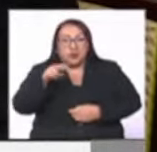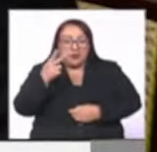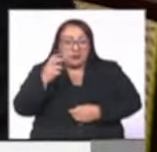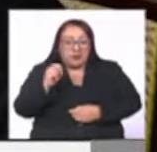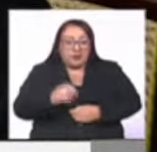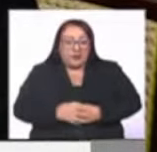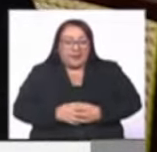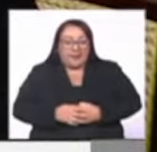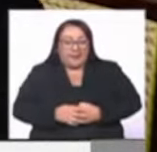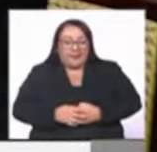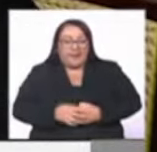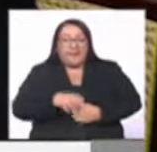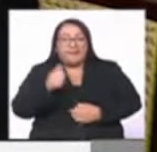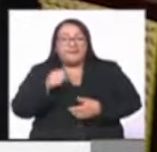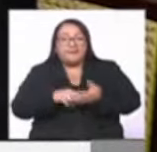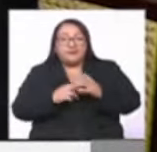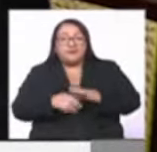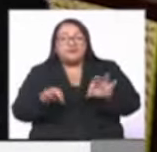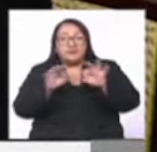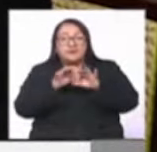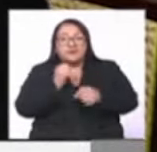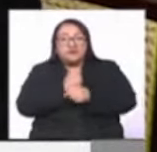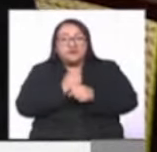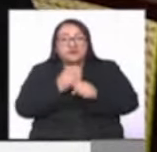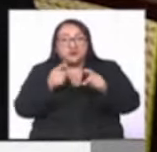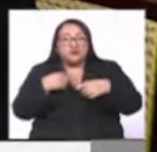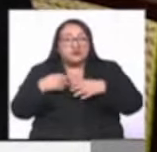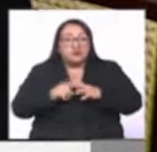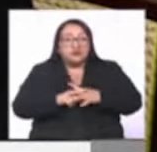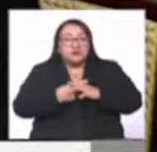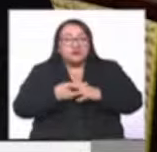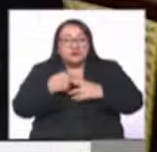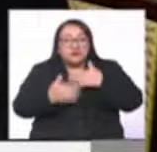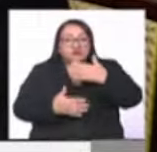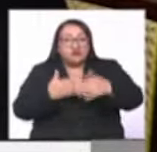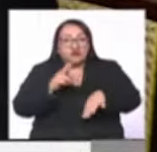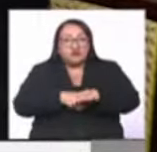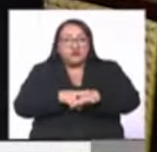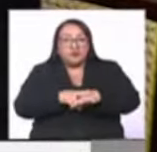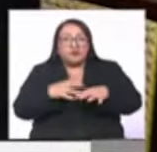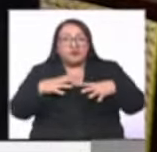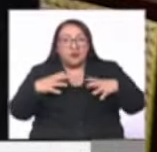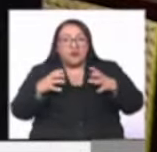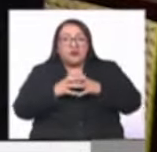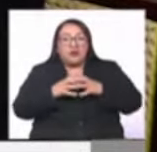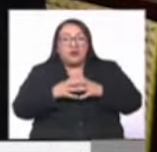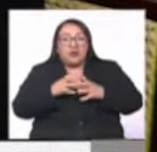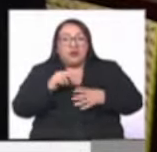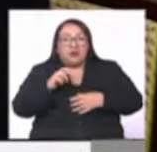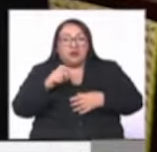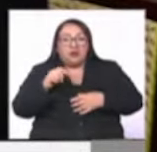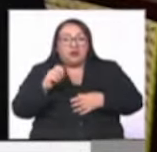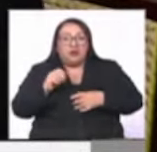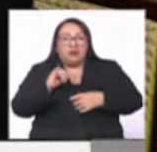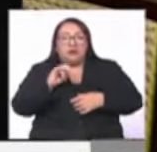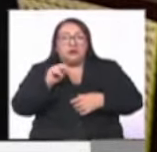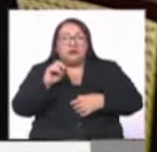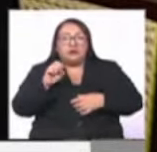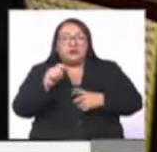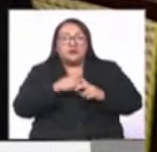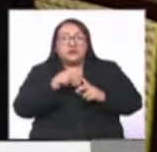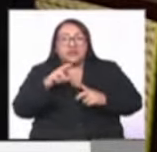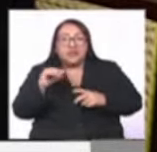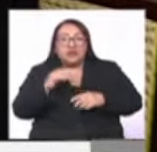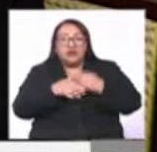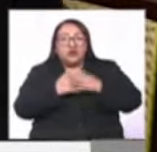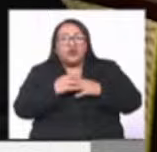2020 contrario sentido señor presidente si hubiéramos iniciado un procedimiento de vacancia de la magistrada Inés Tello con el argumento